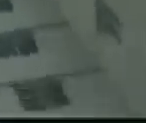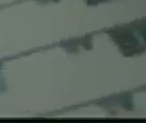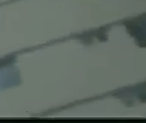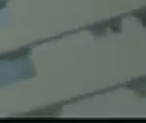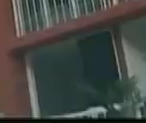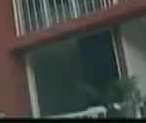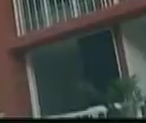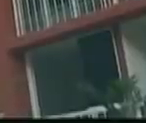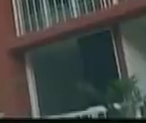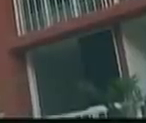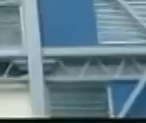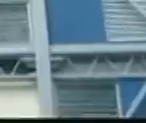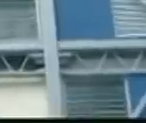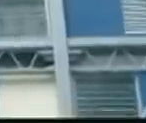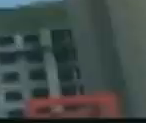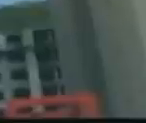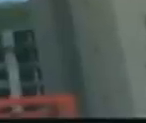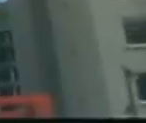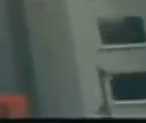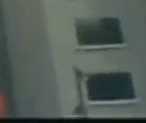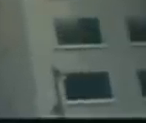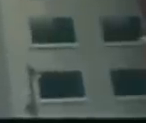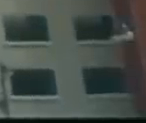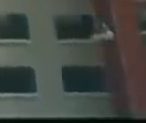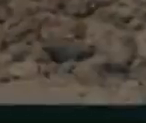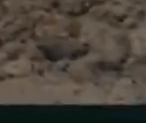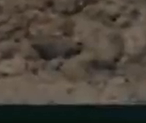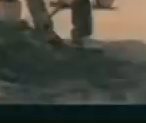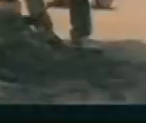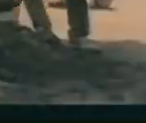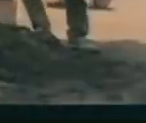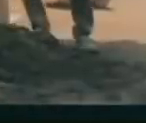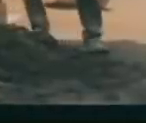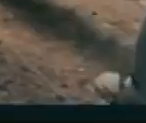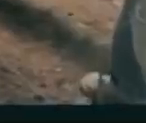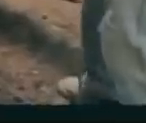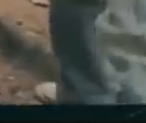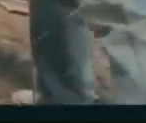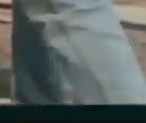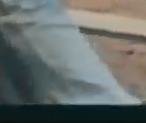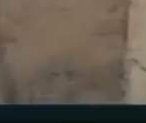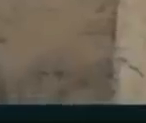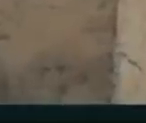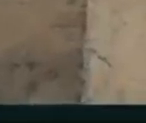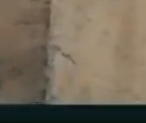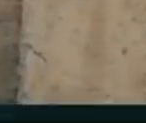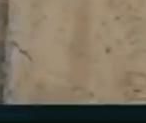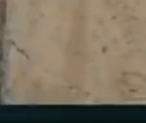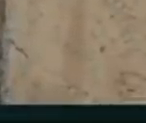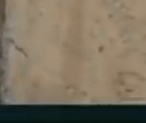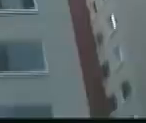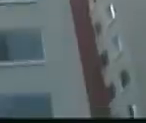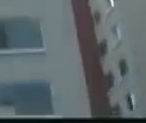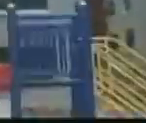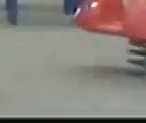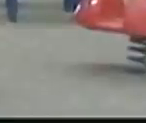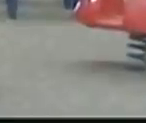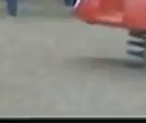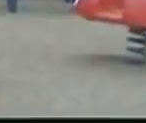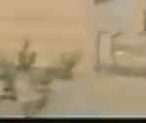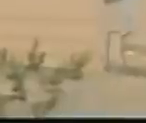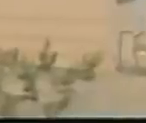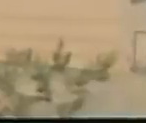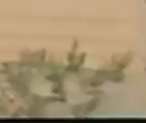no tiene solución en el capitalismo aquí lo vamos a solucionar con